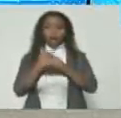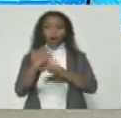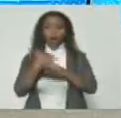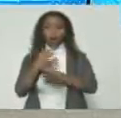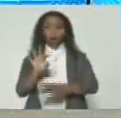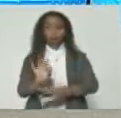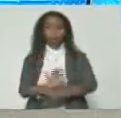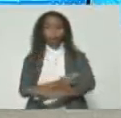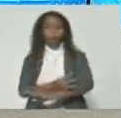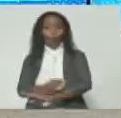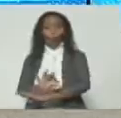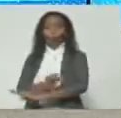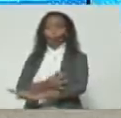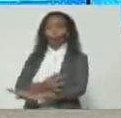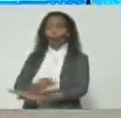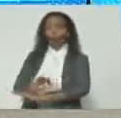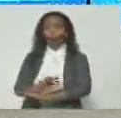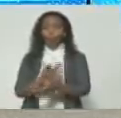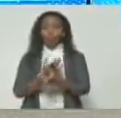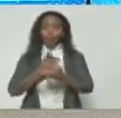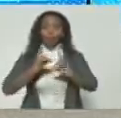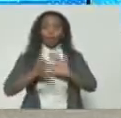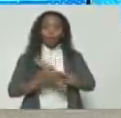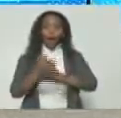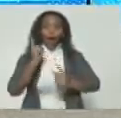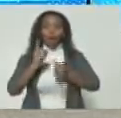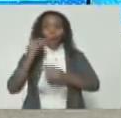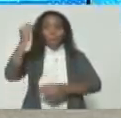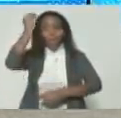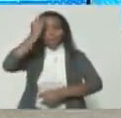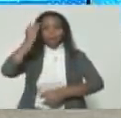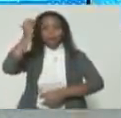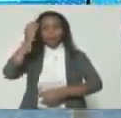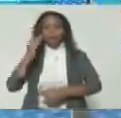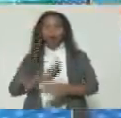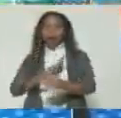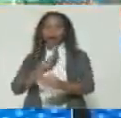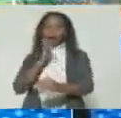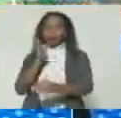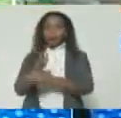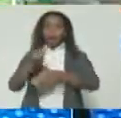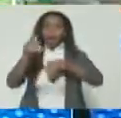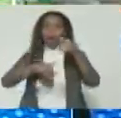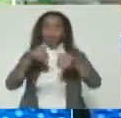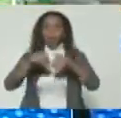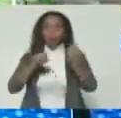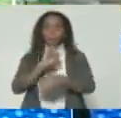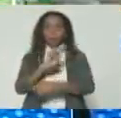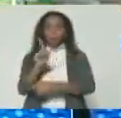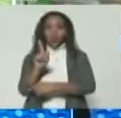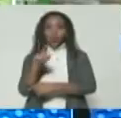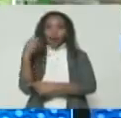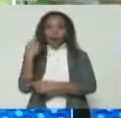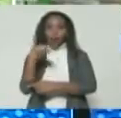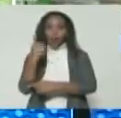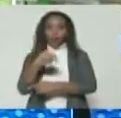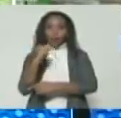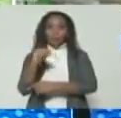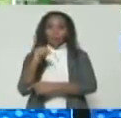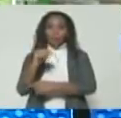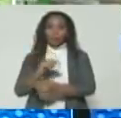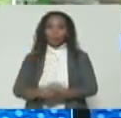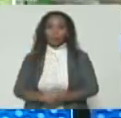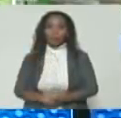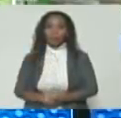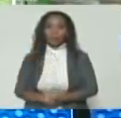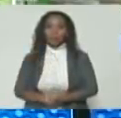de democracia. Algunos dicen que están pensando en ir a las elecciones del 21 de noviembre y